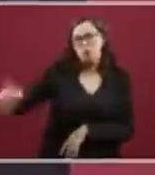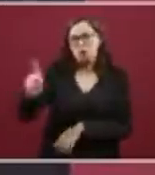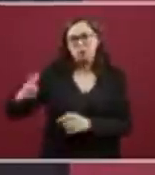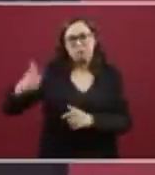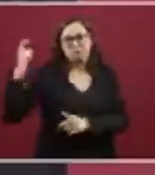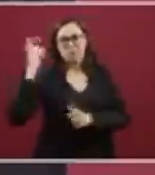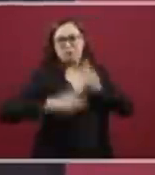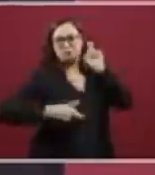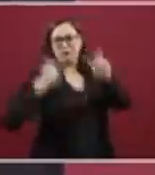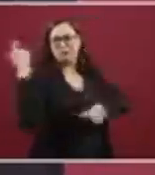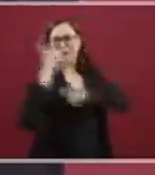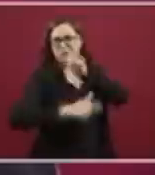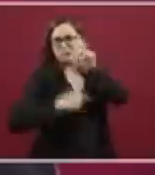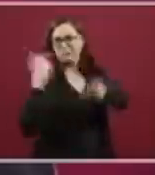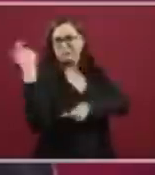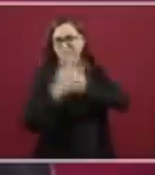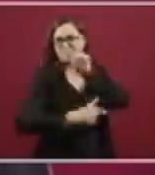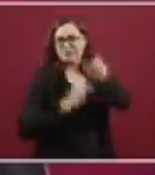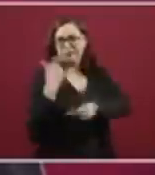Entonces, bravo,